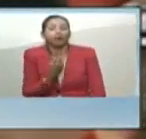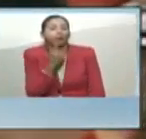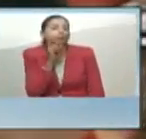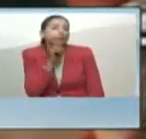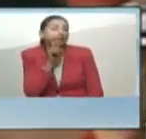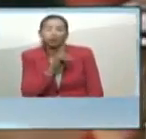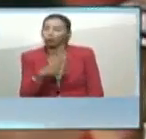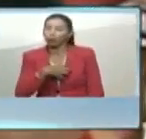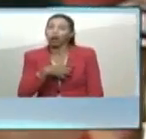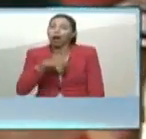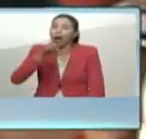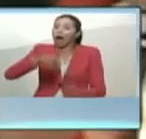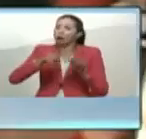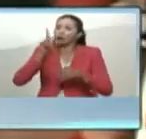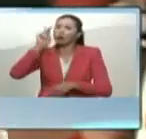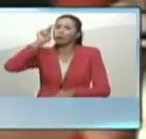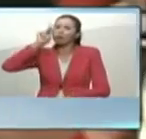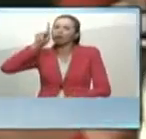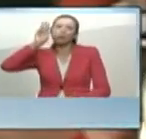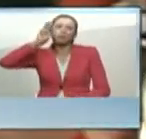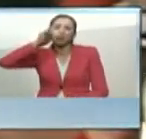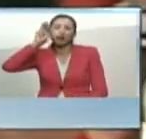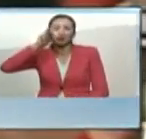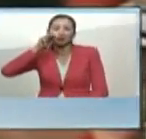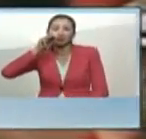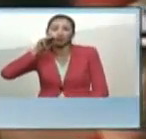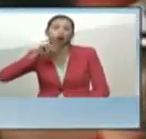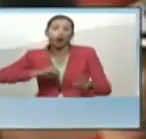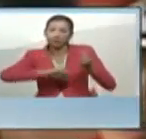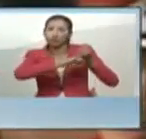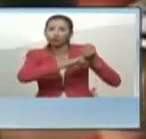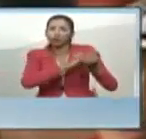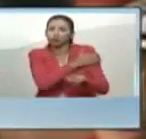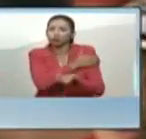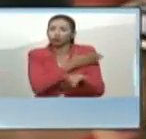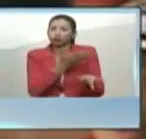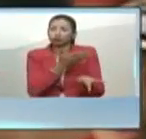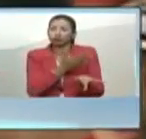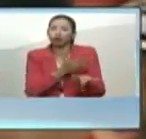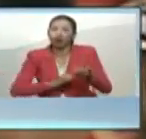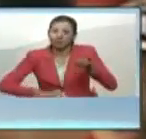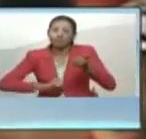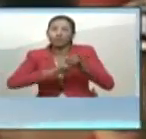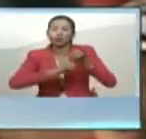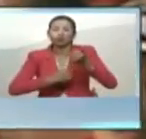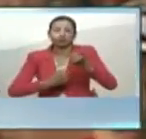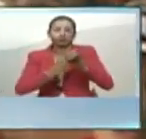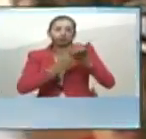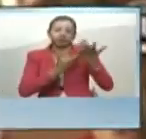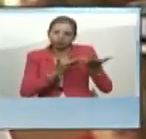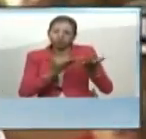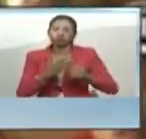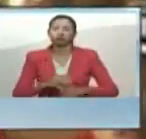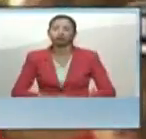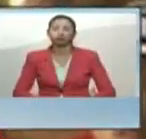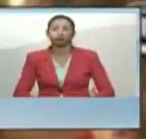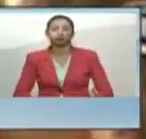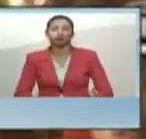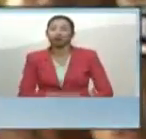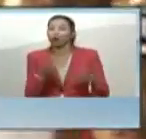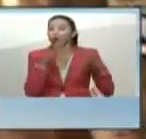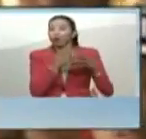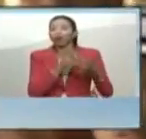hay educadores que incluso son parte del proceso de la oposición, que apoyan a la antipatria